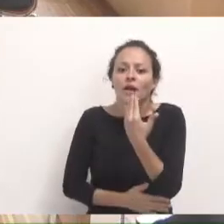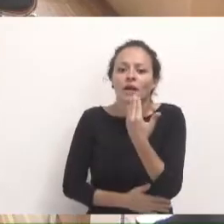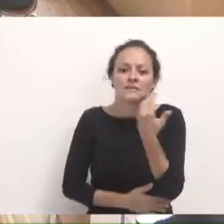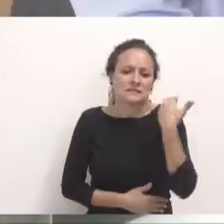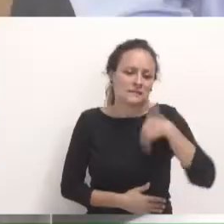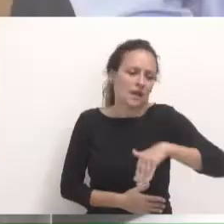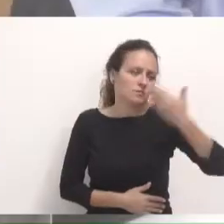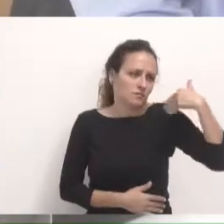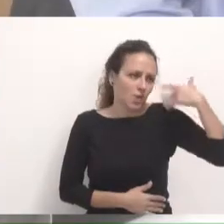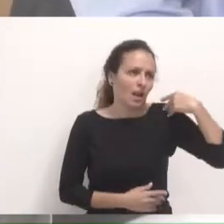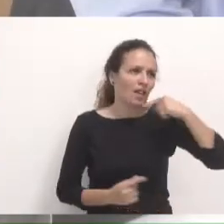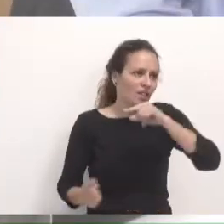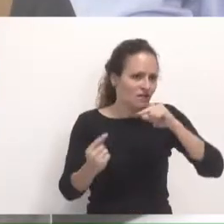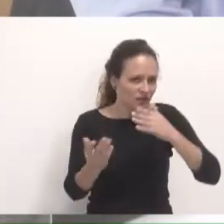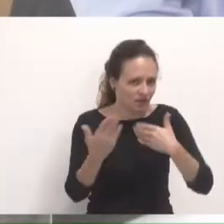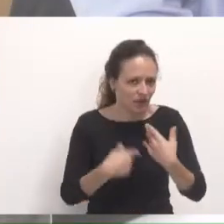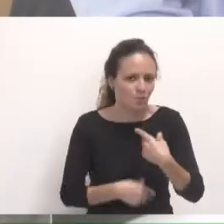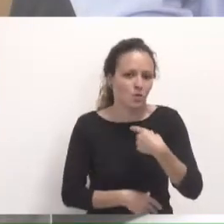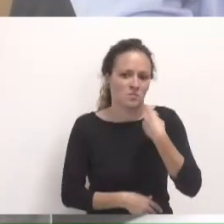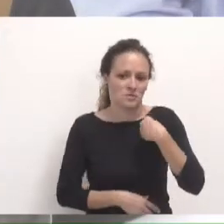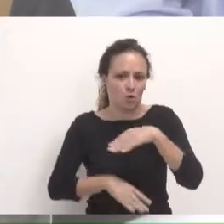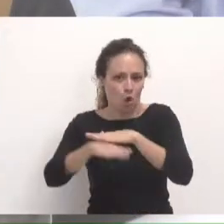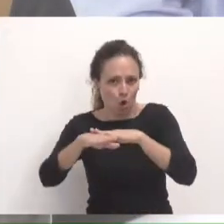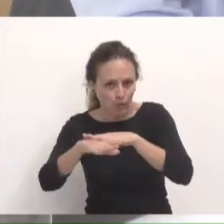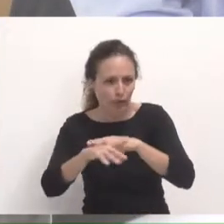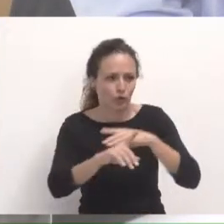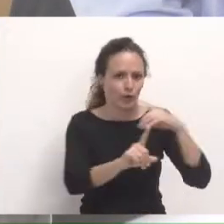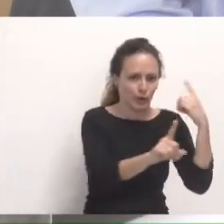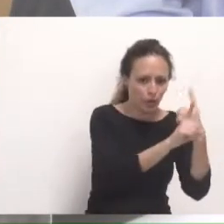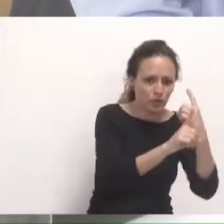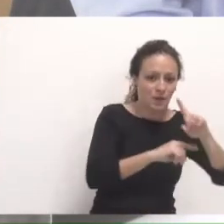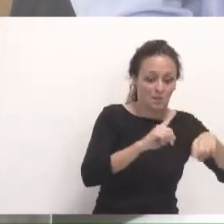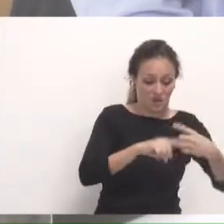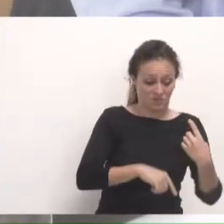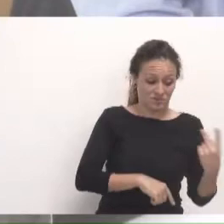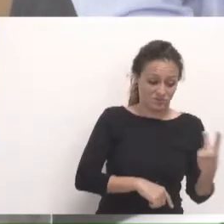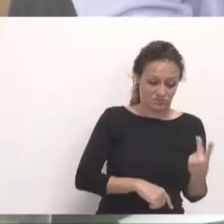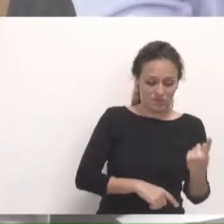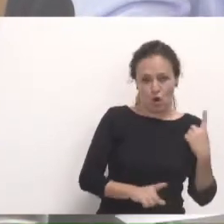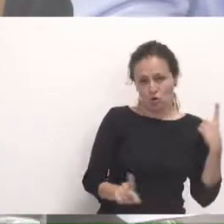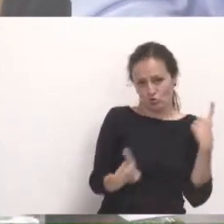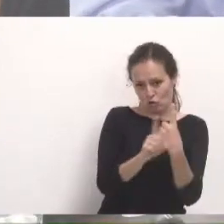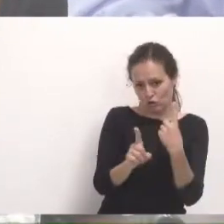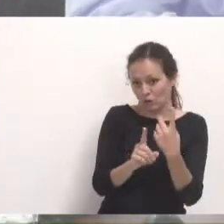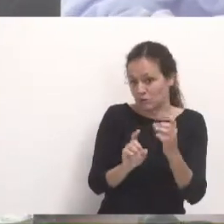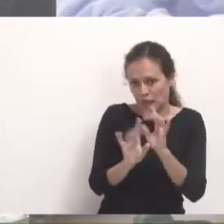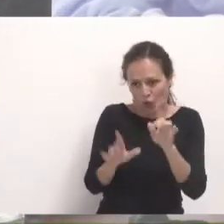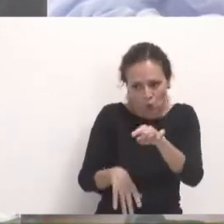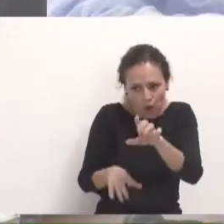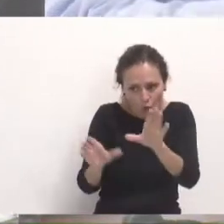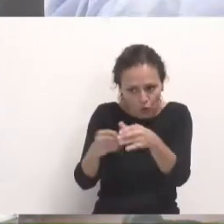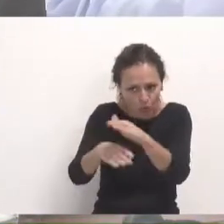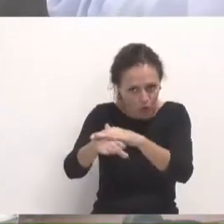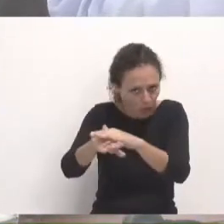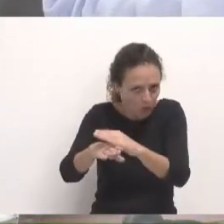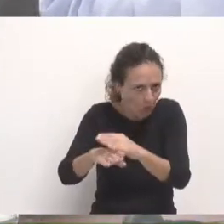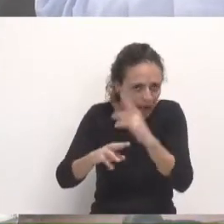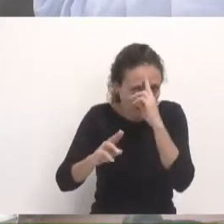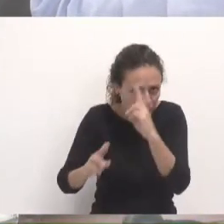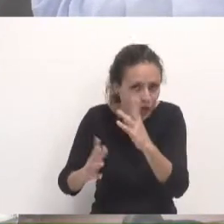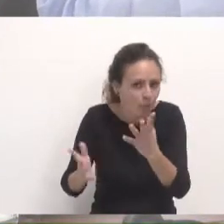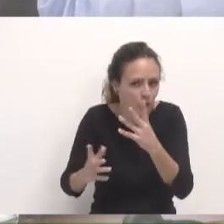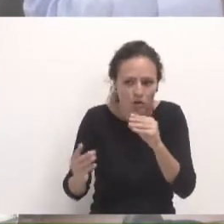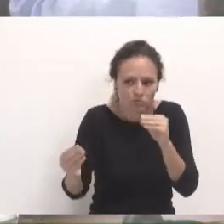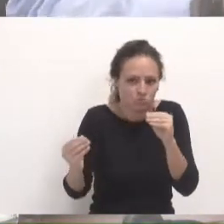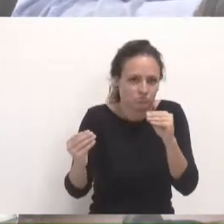Sabaté, Miguel Ángel Pérez y yo, ¿no?, con respecto a la posición que tenemos los grupos. Evidentemente respetamos su posición, pero lógicamente no la compartimos. Y en el